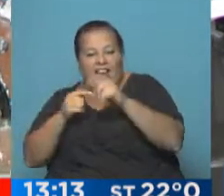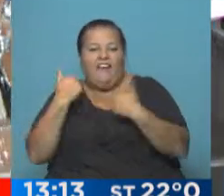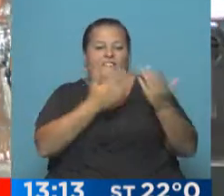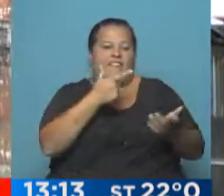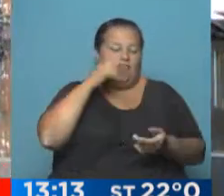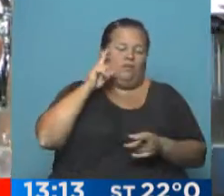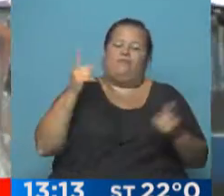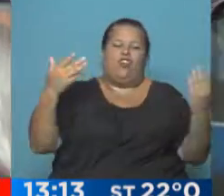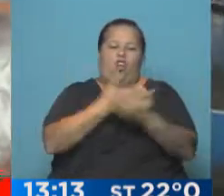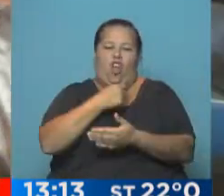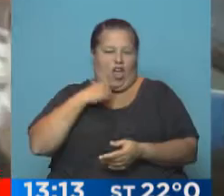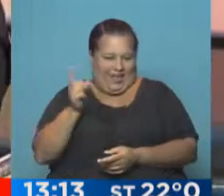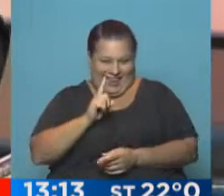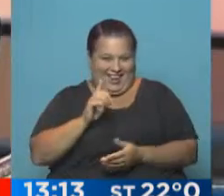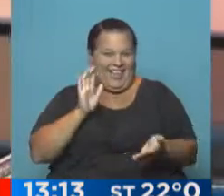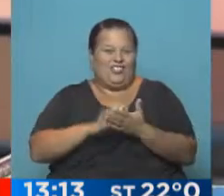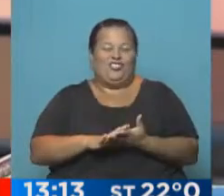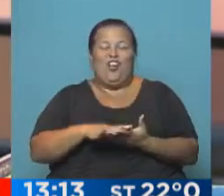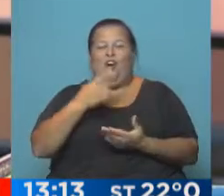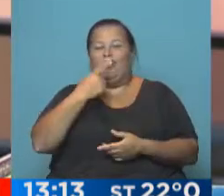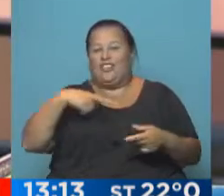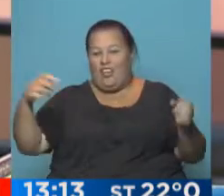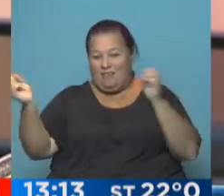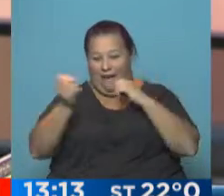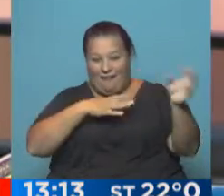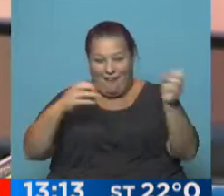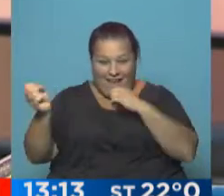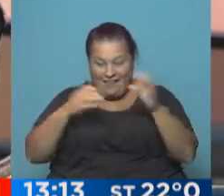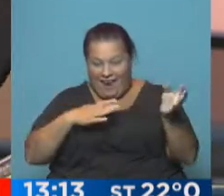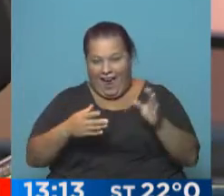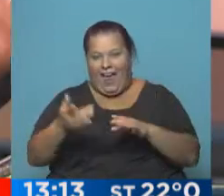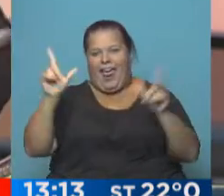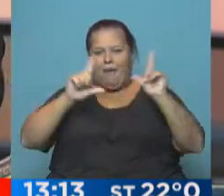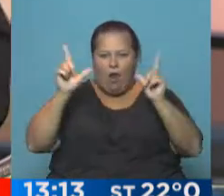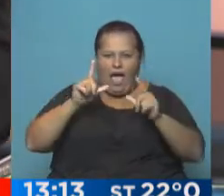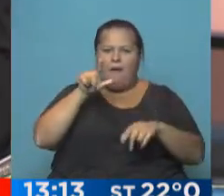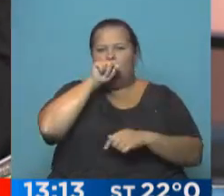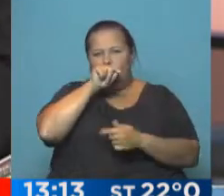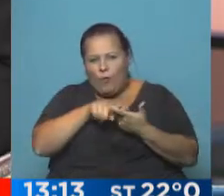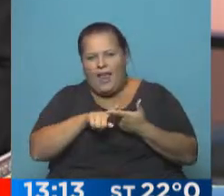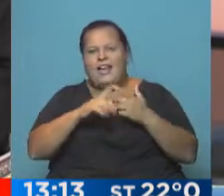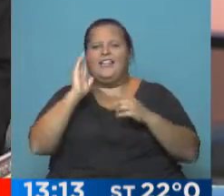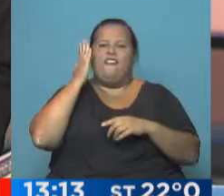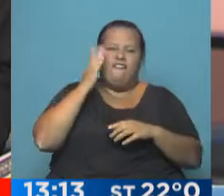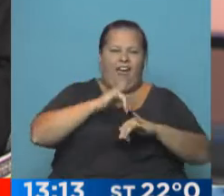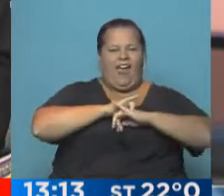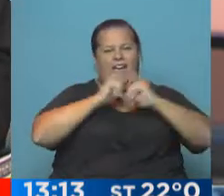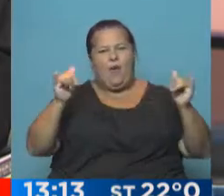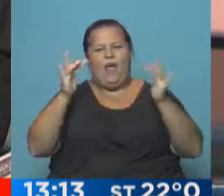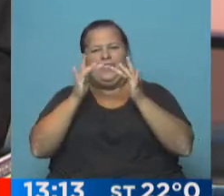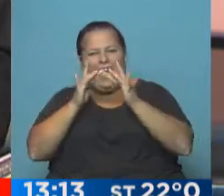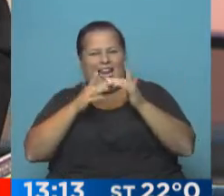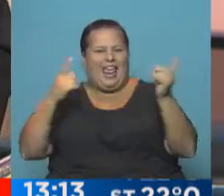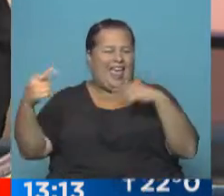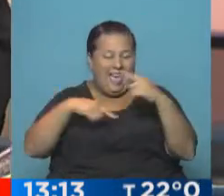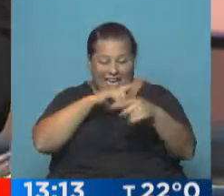allí. No se quieren cruzar. Después de toda la cantidad de barbaridades que se dijeron en programas, vía Twitter, por redes sociales, por sus allegados,